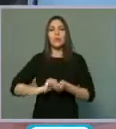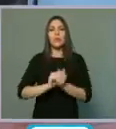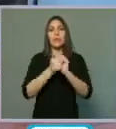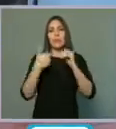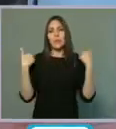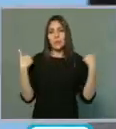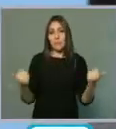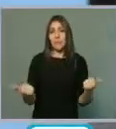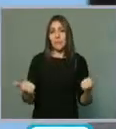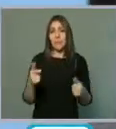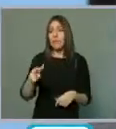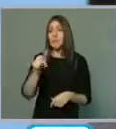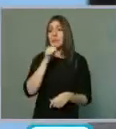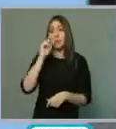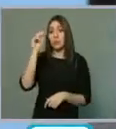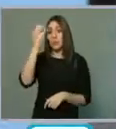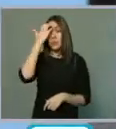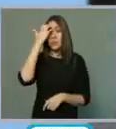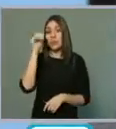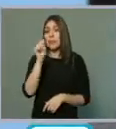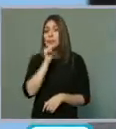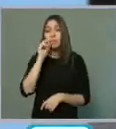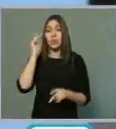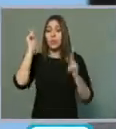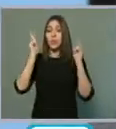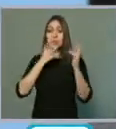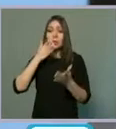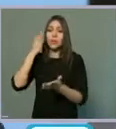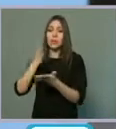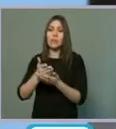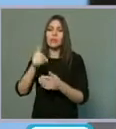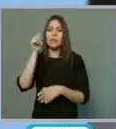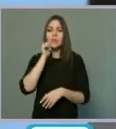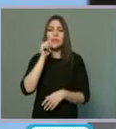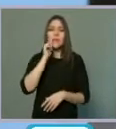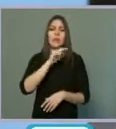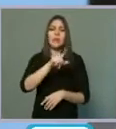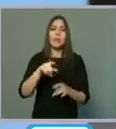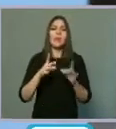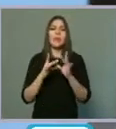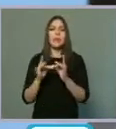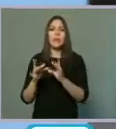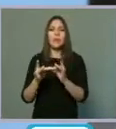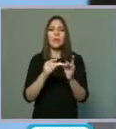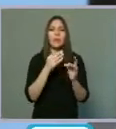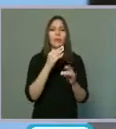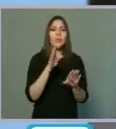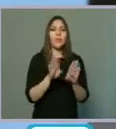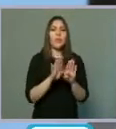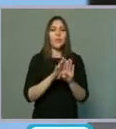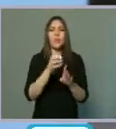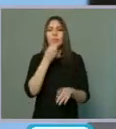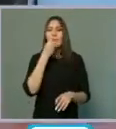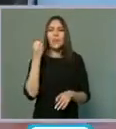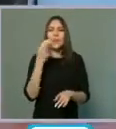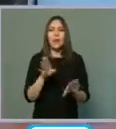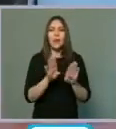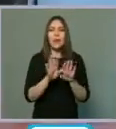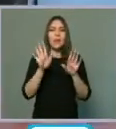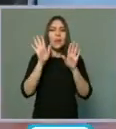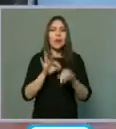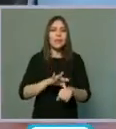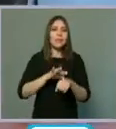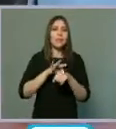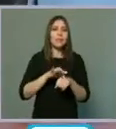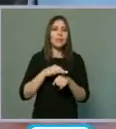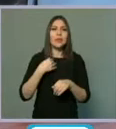no vamos a visitar, bueno, pues como siempre lo decimos aquí, y más contigo, que siempre lo cuentas de una manera como muy, Vivencial. sí, muy vivencial. Es